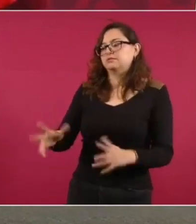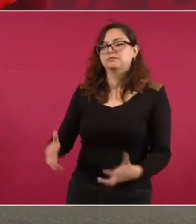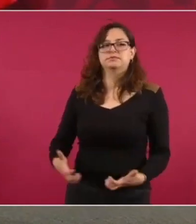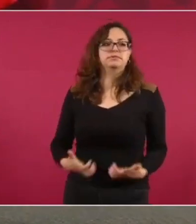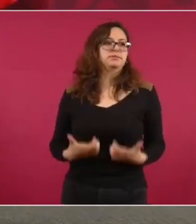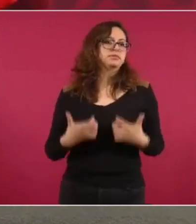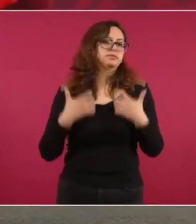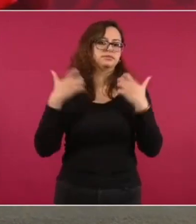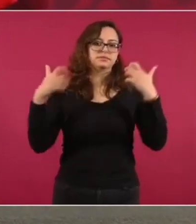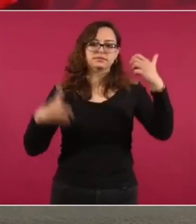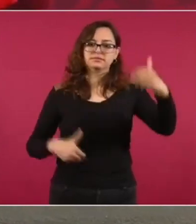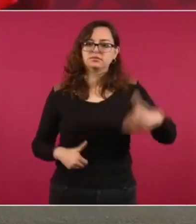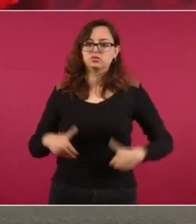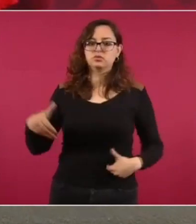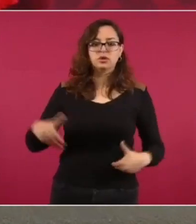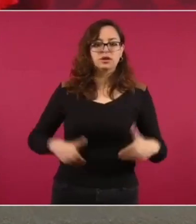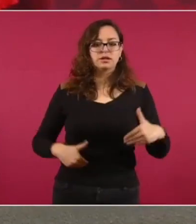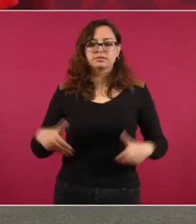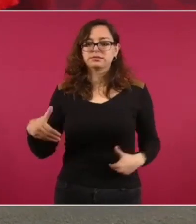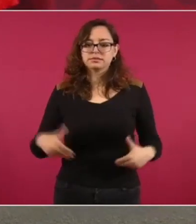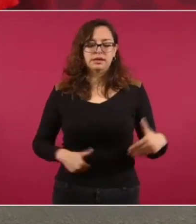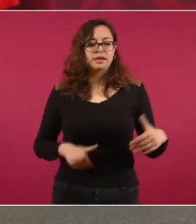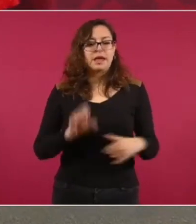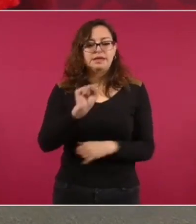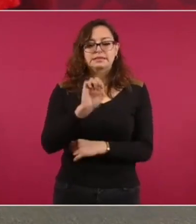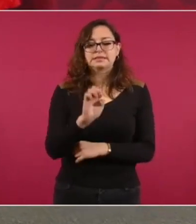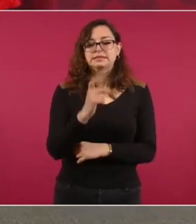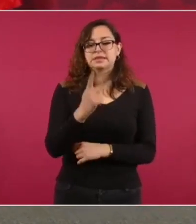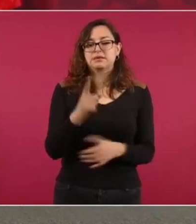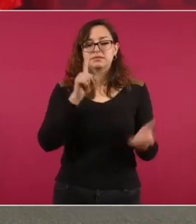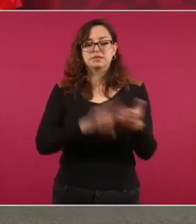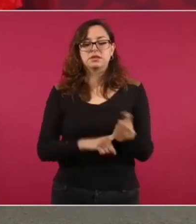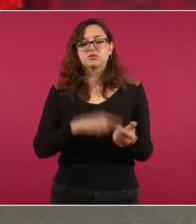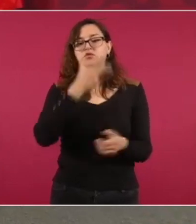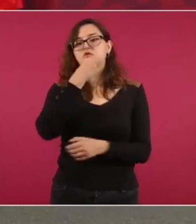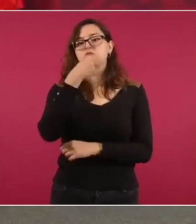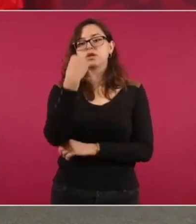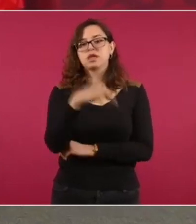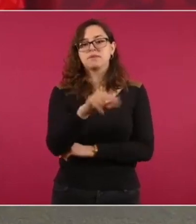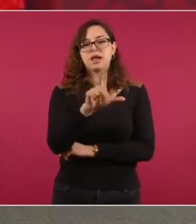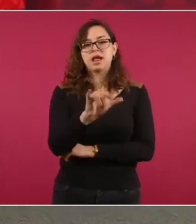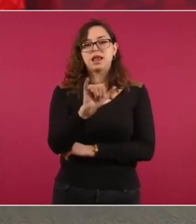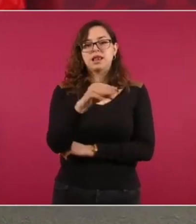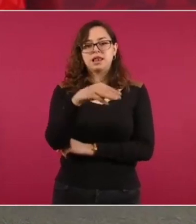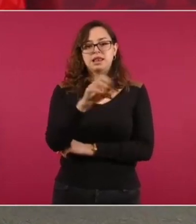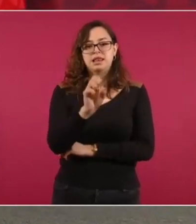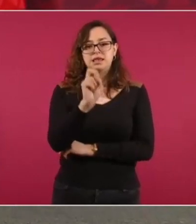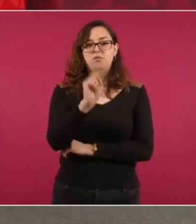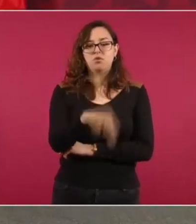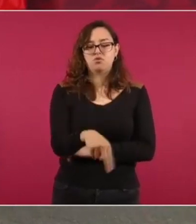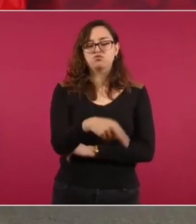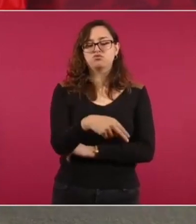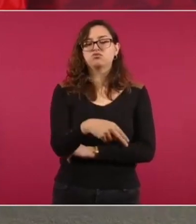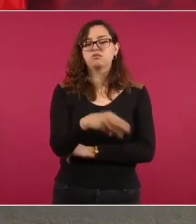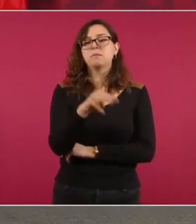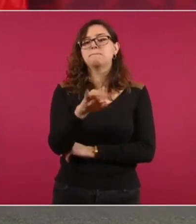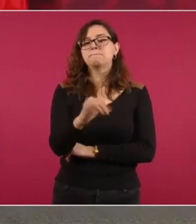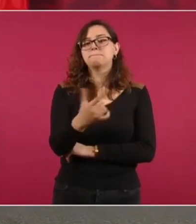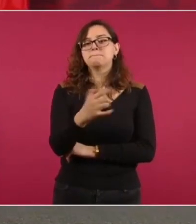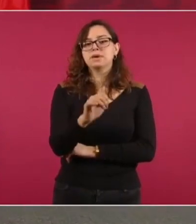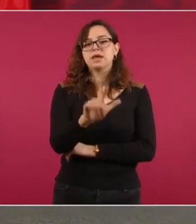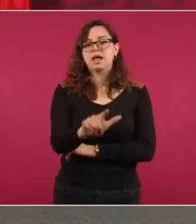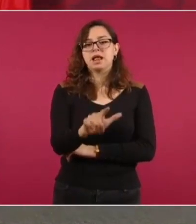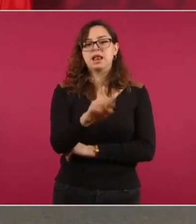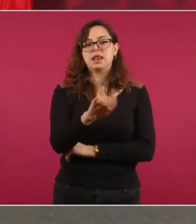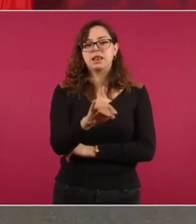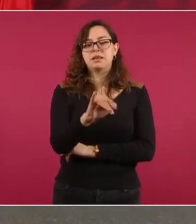estaba un señor Limón en la Secretaría de Educación Pública, Miguel Limón,